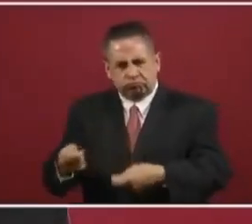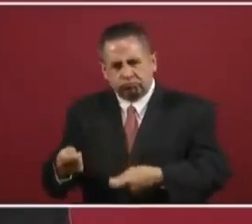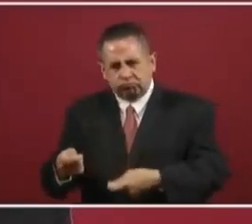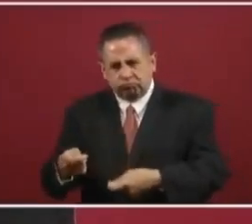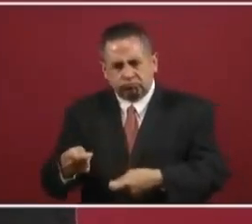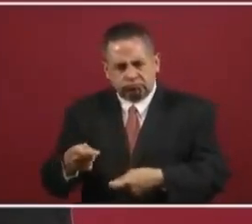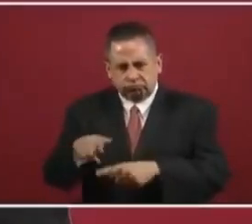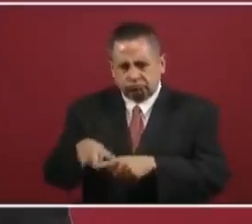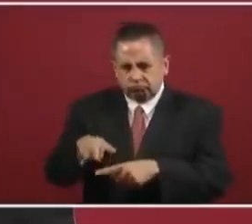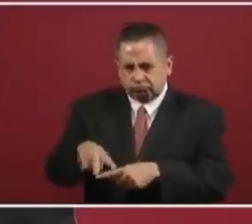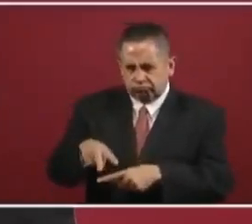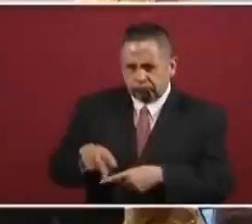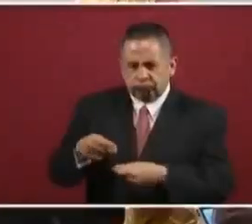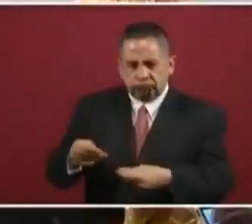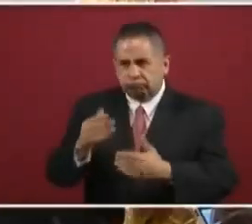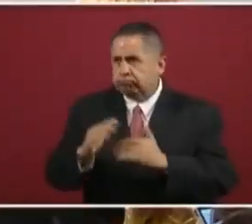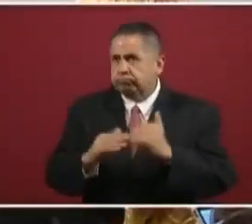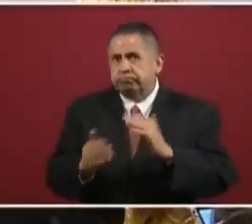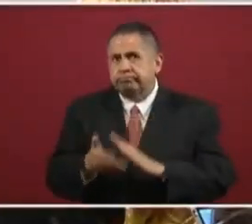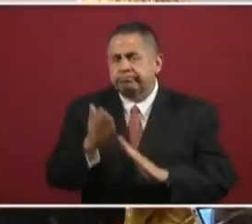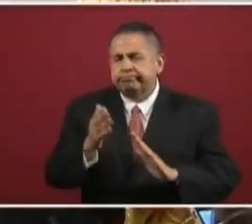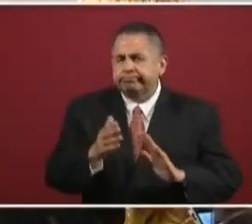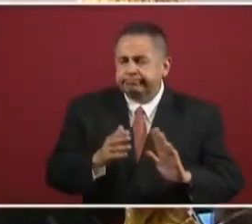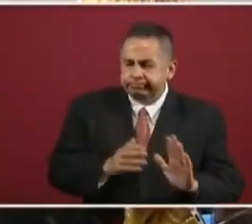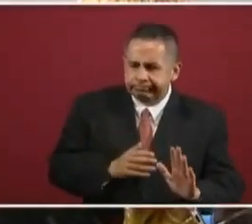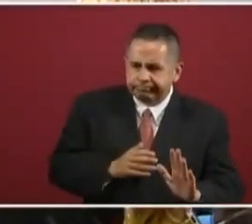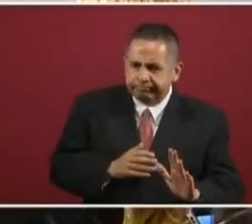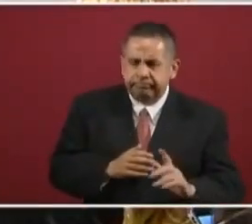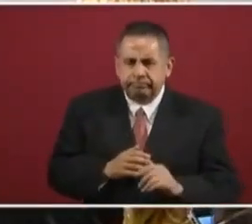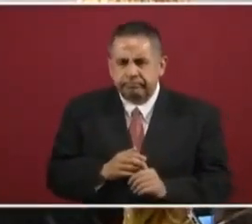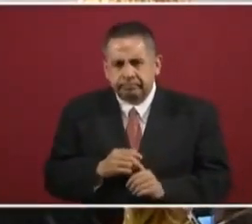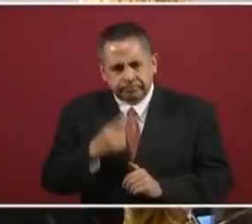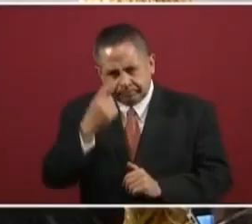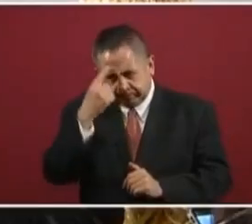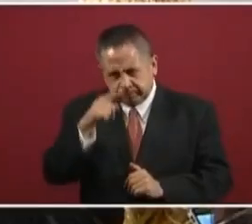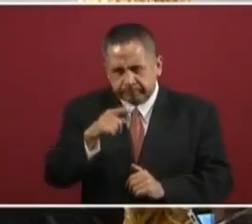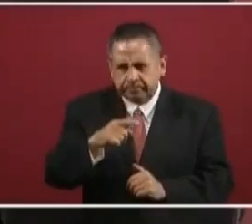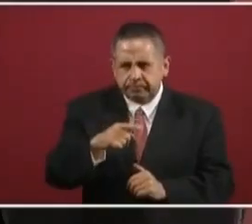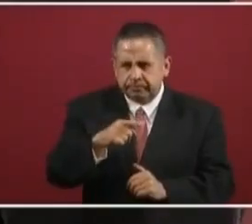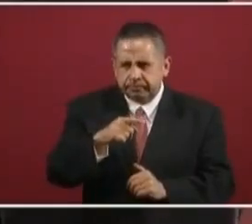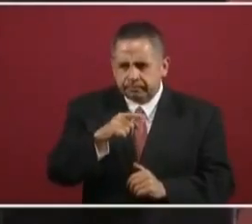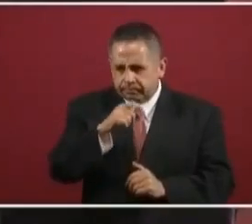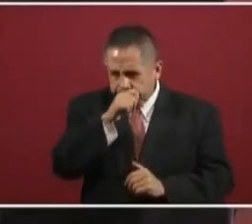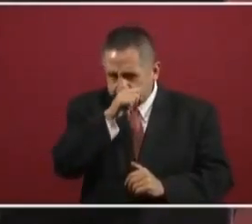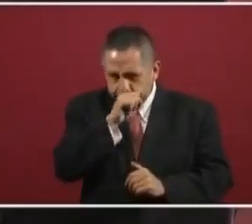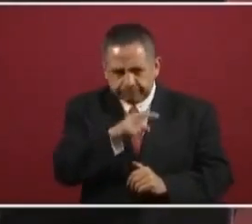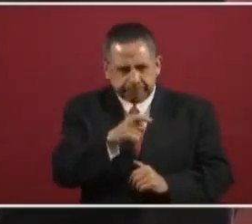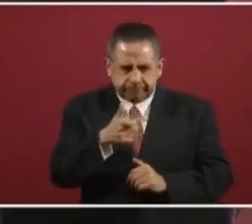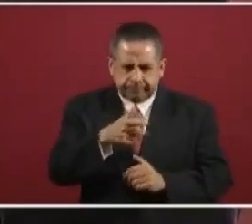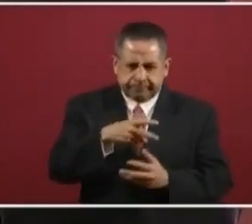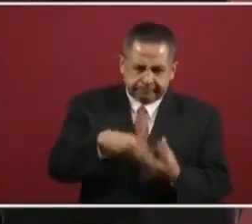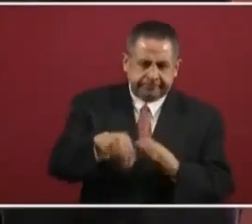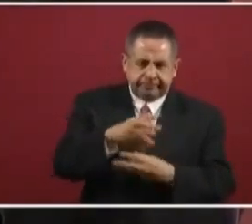utilizarlo para construir y que se este fuese